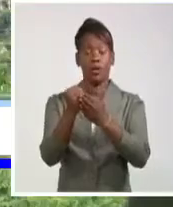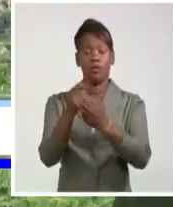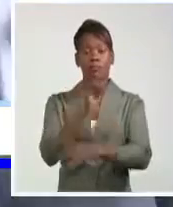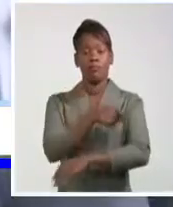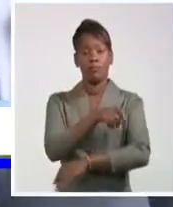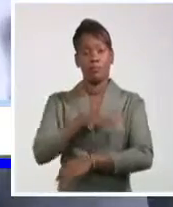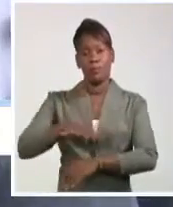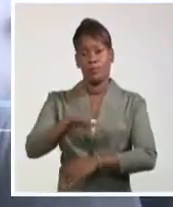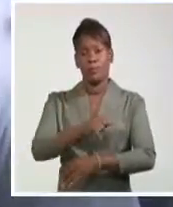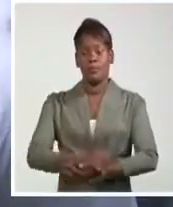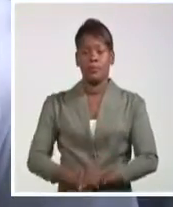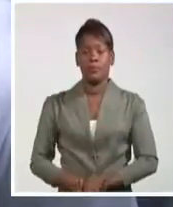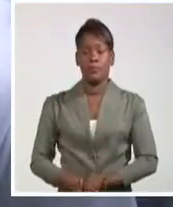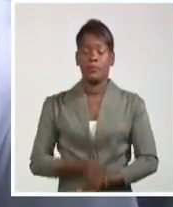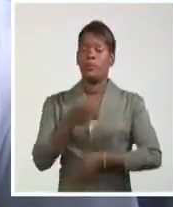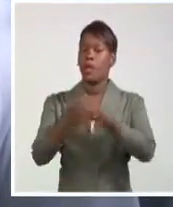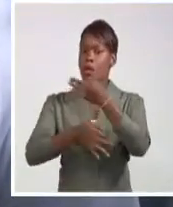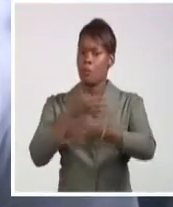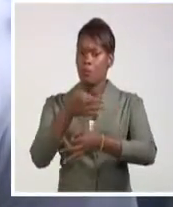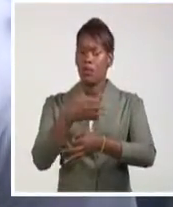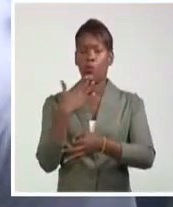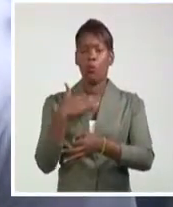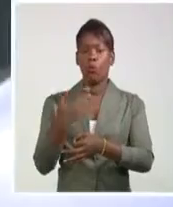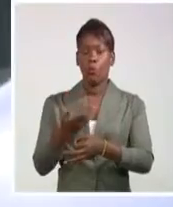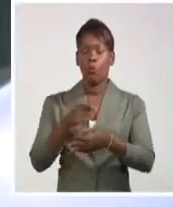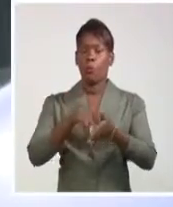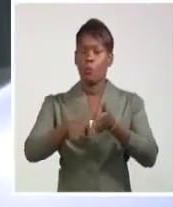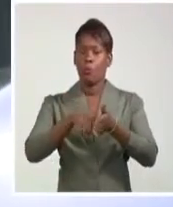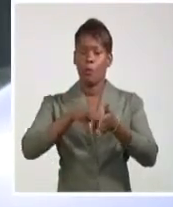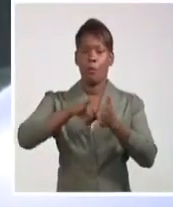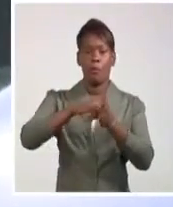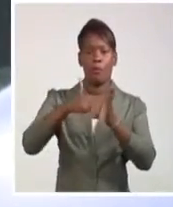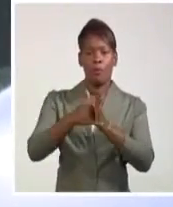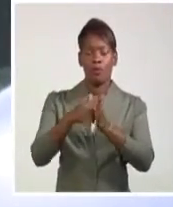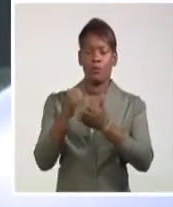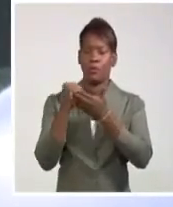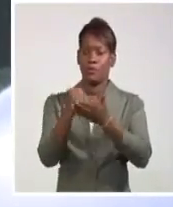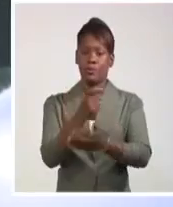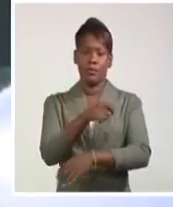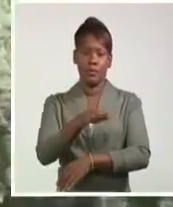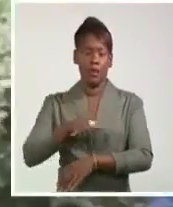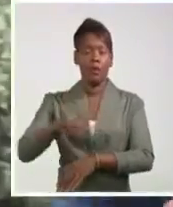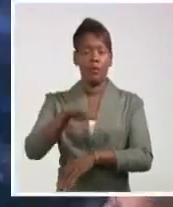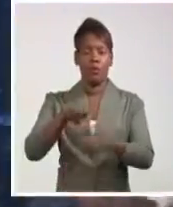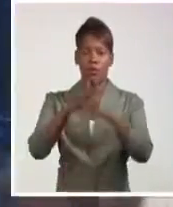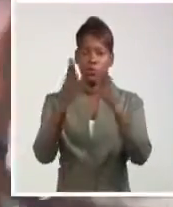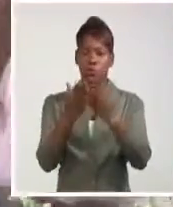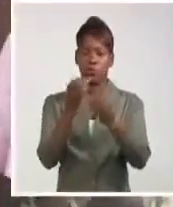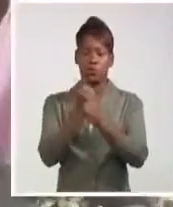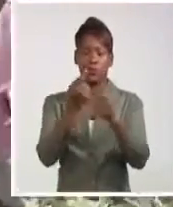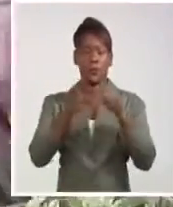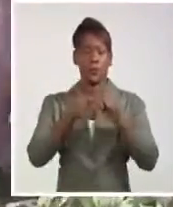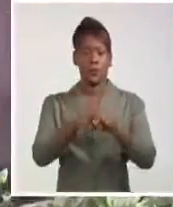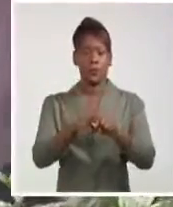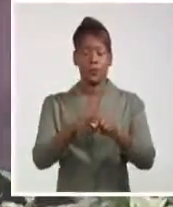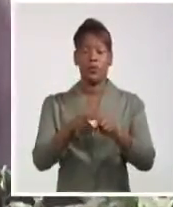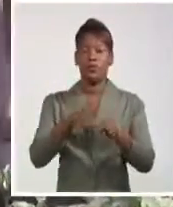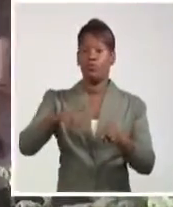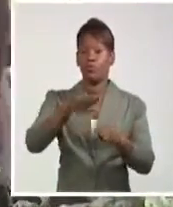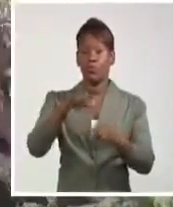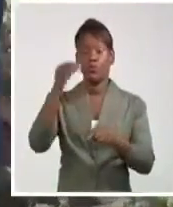primeros planteamientos y la necesidad de representar al pueblo como digno símbolo de la democracia participativa. Tony, como le conocen, es